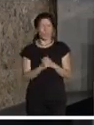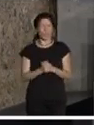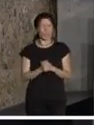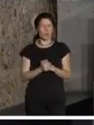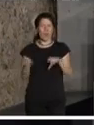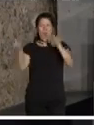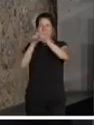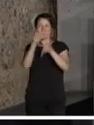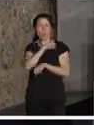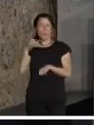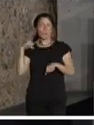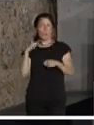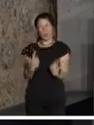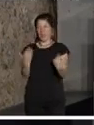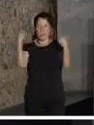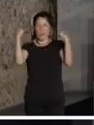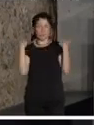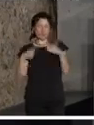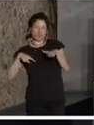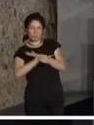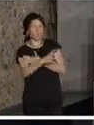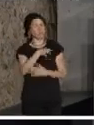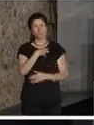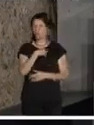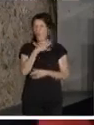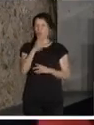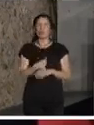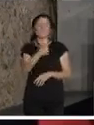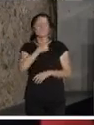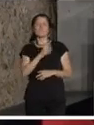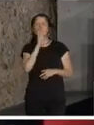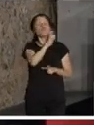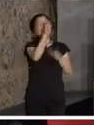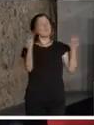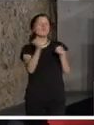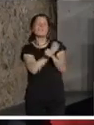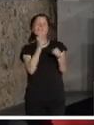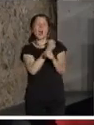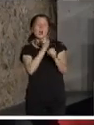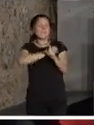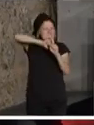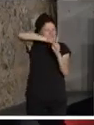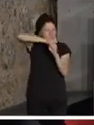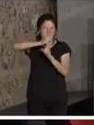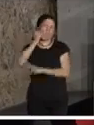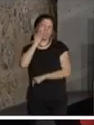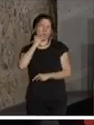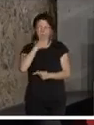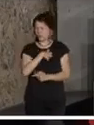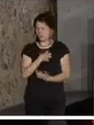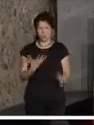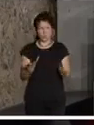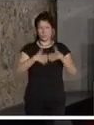en manos de empresas privadas que se sostienen a base de explotar a los trabajadores y trabajadores